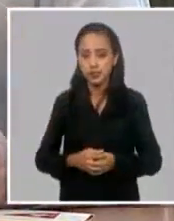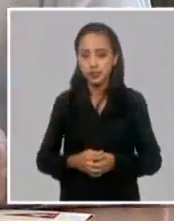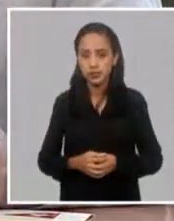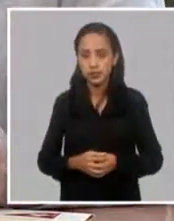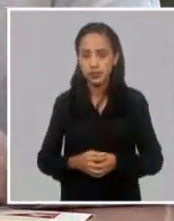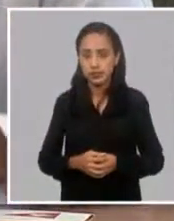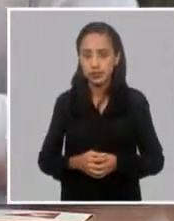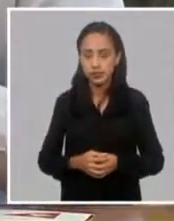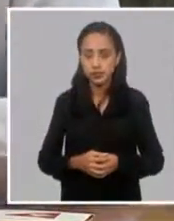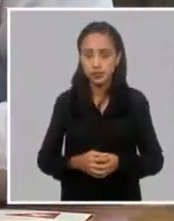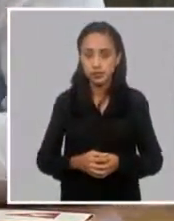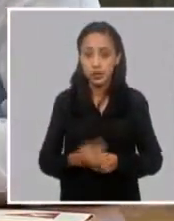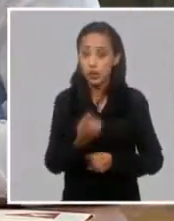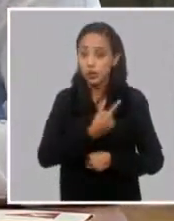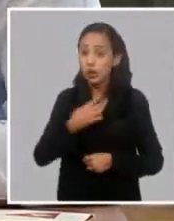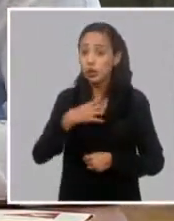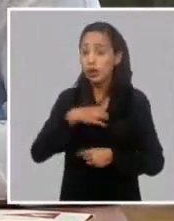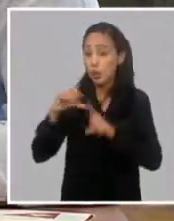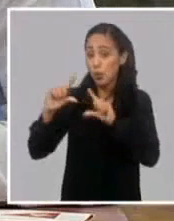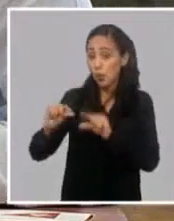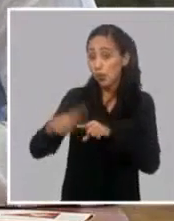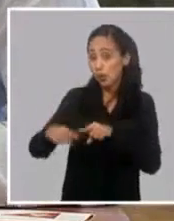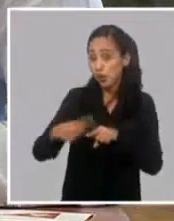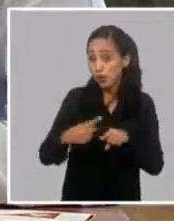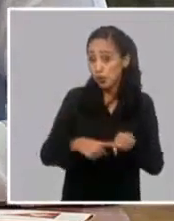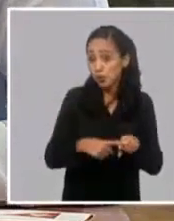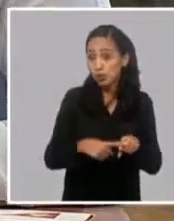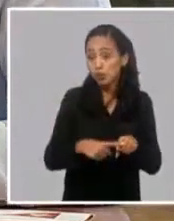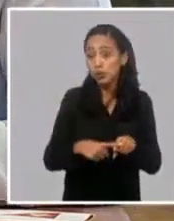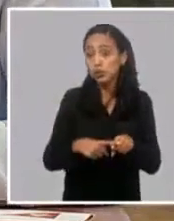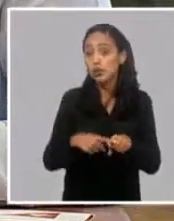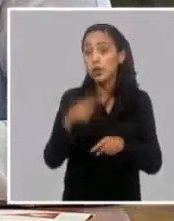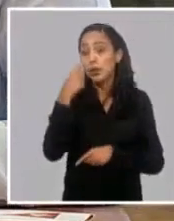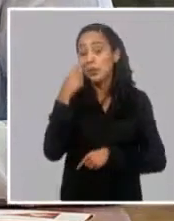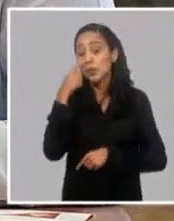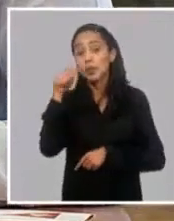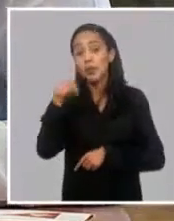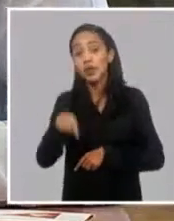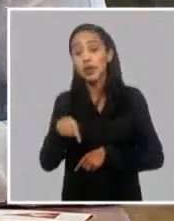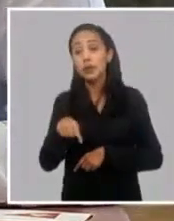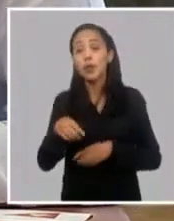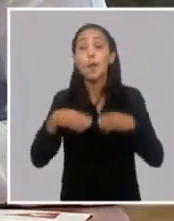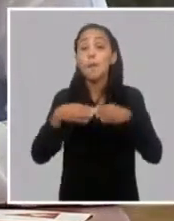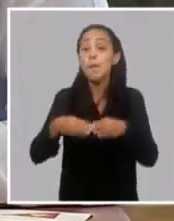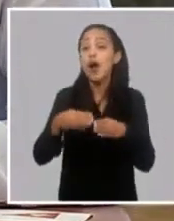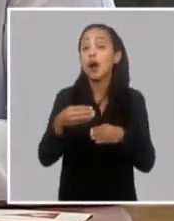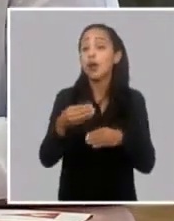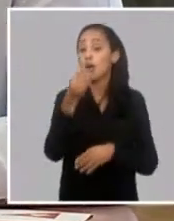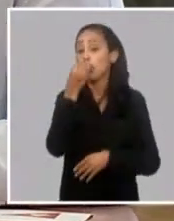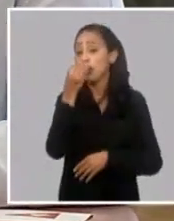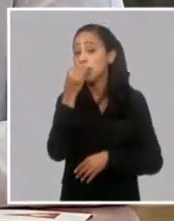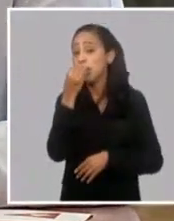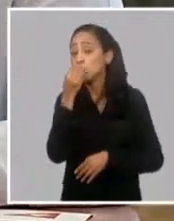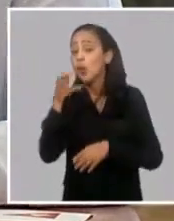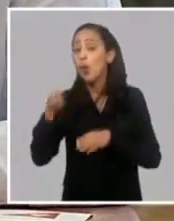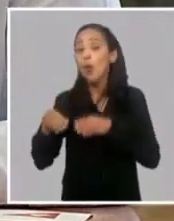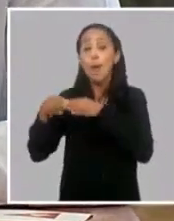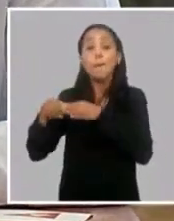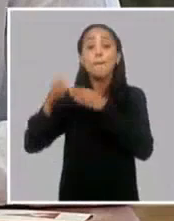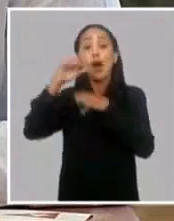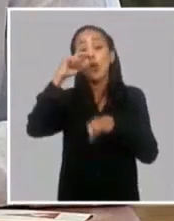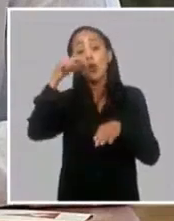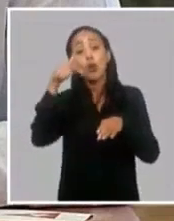esta lista y contra esta lista tenemos ese barco de alimentos, lo necesitamos, o ese barco de